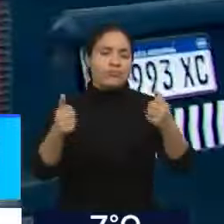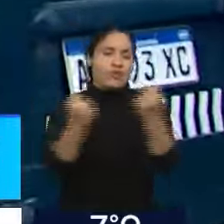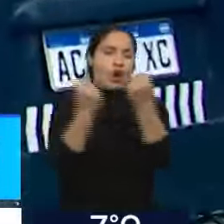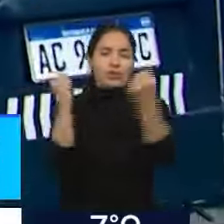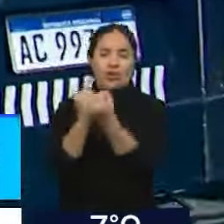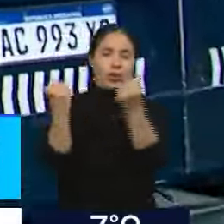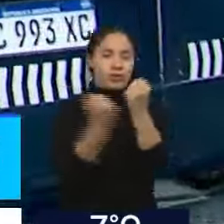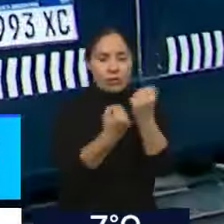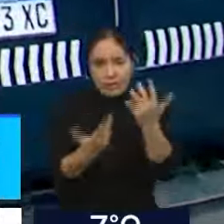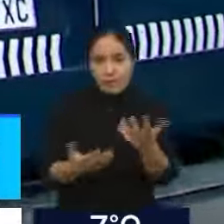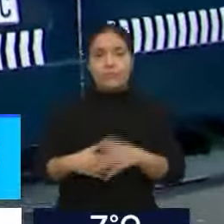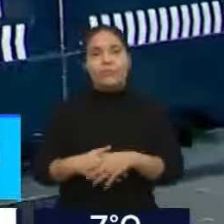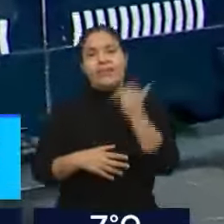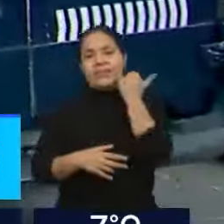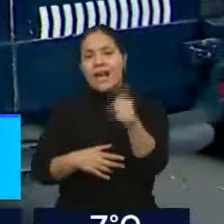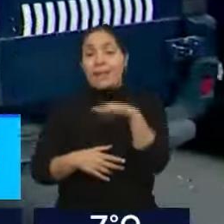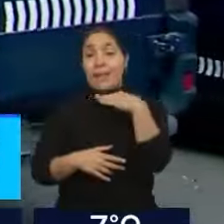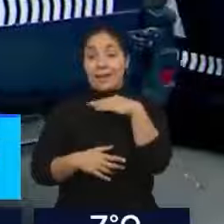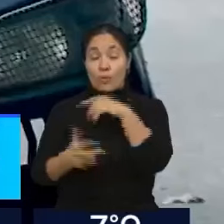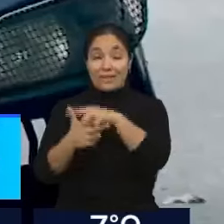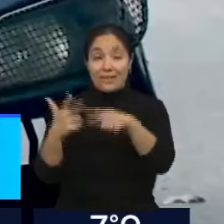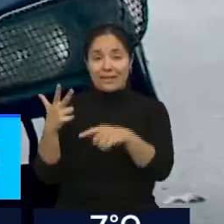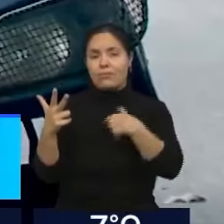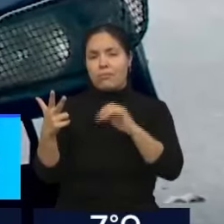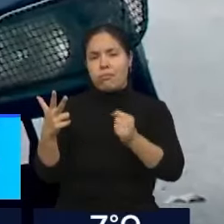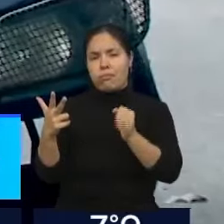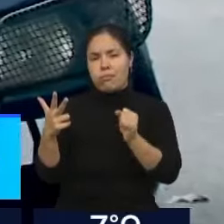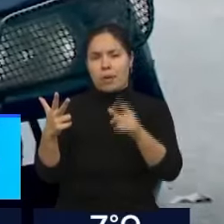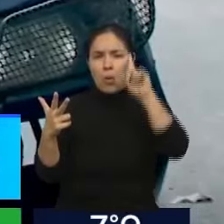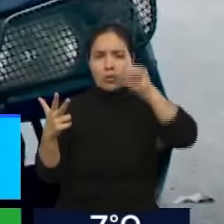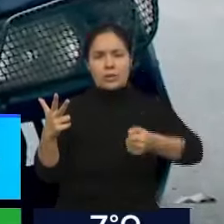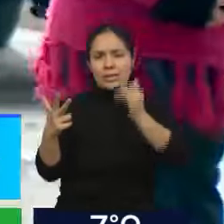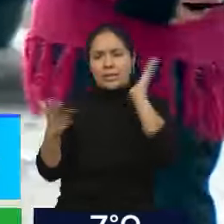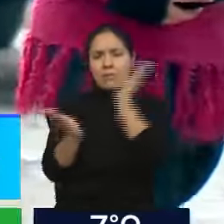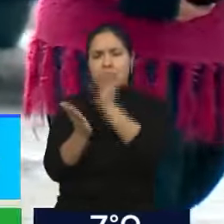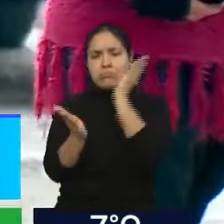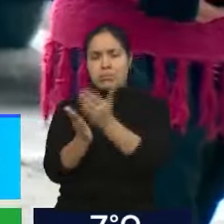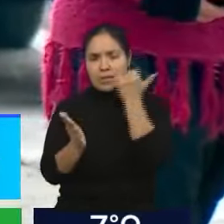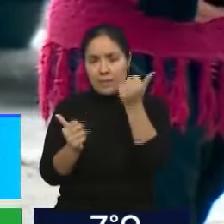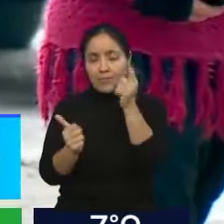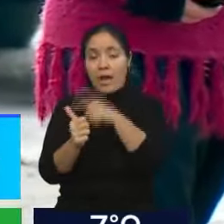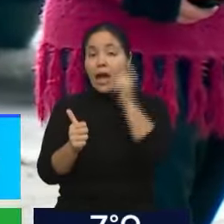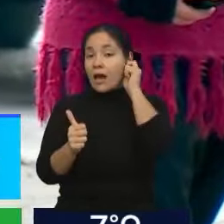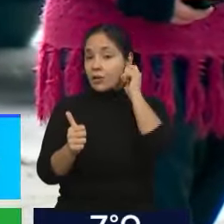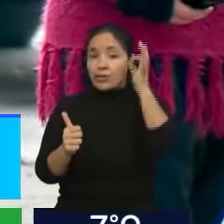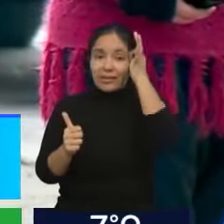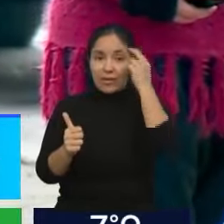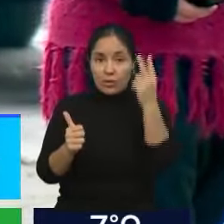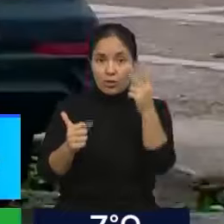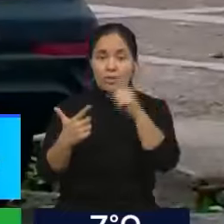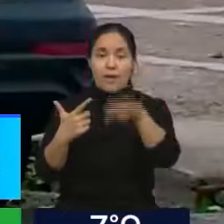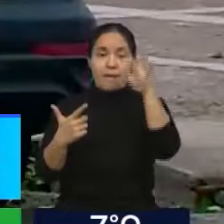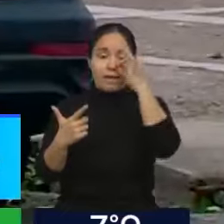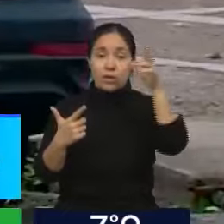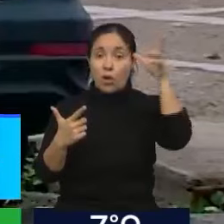un frondoso prontuario las tres personas. Uno de 32 años, uno de 28 años